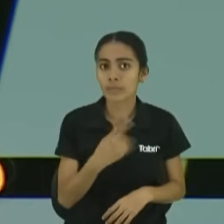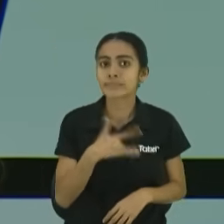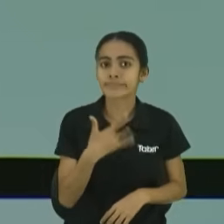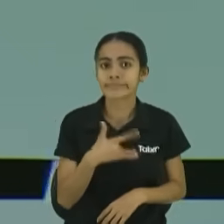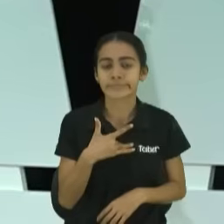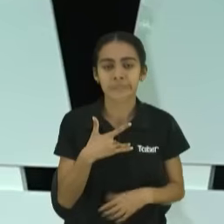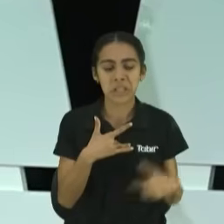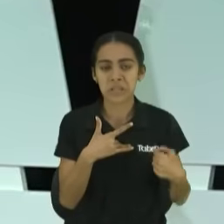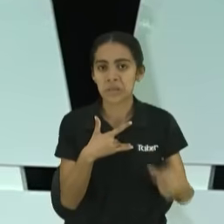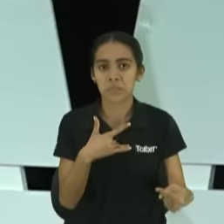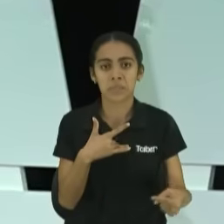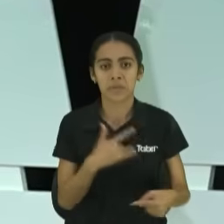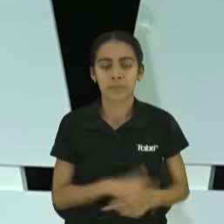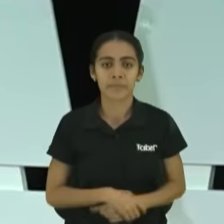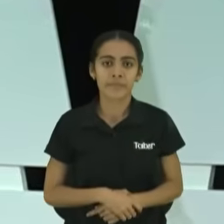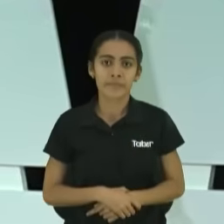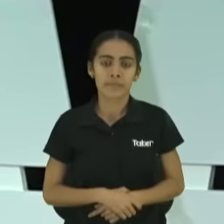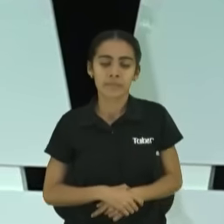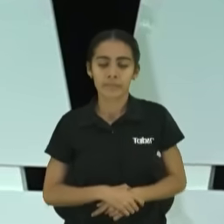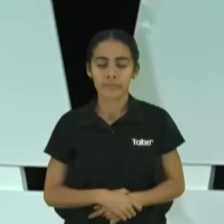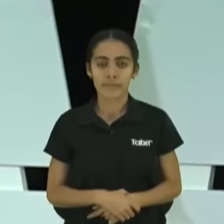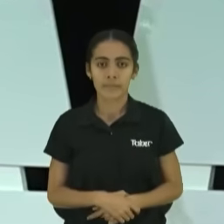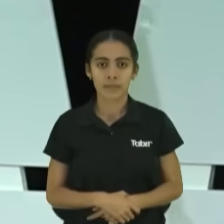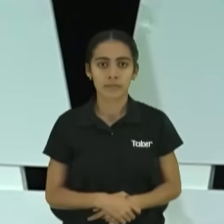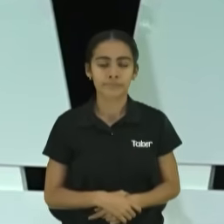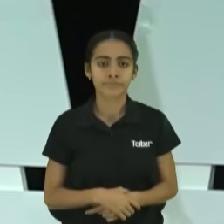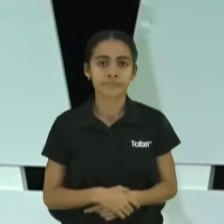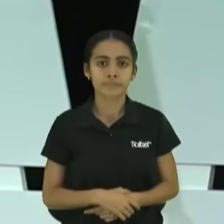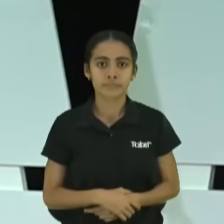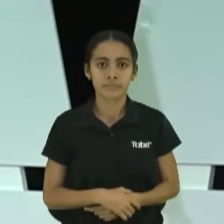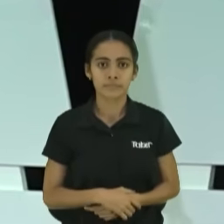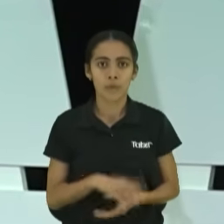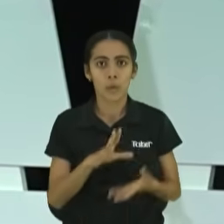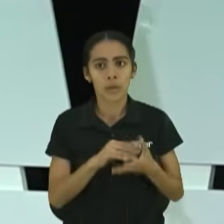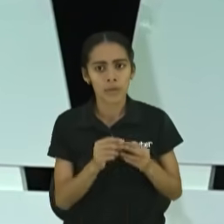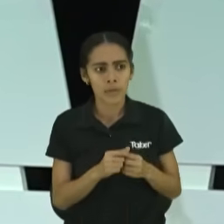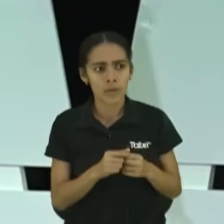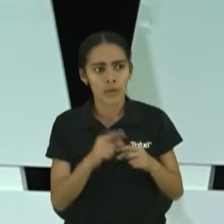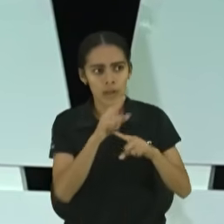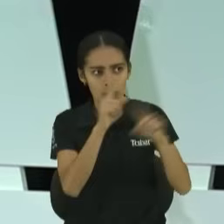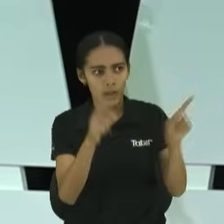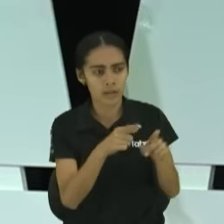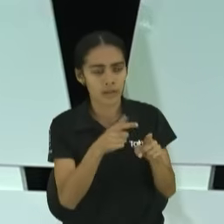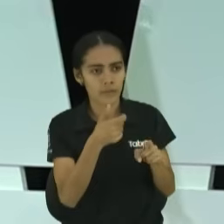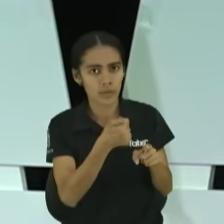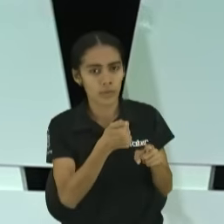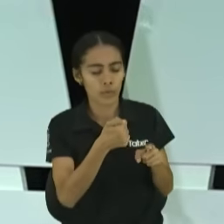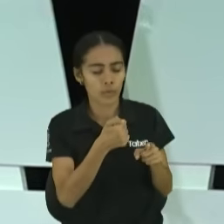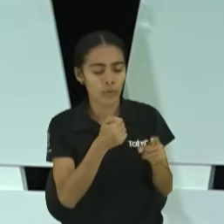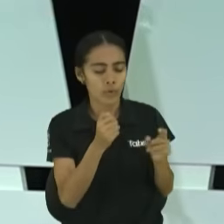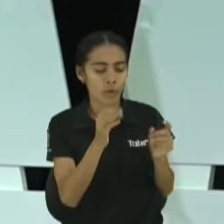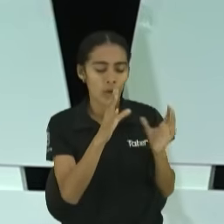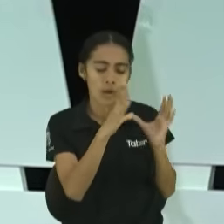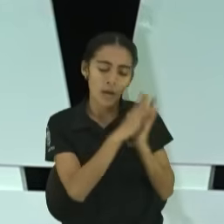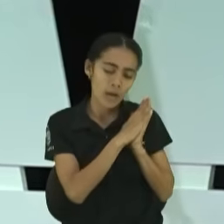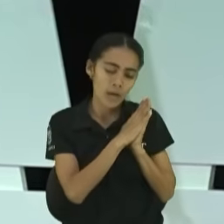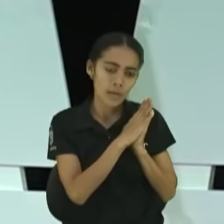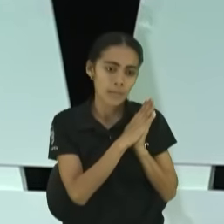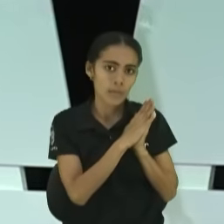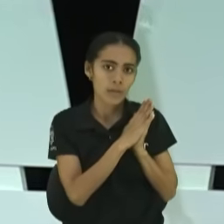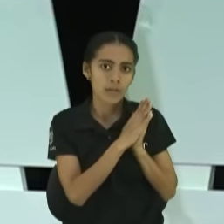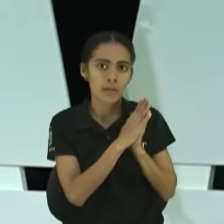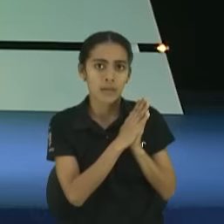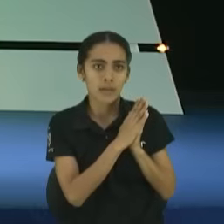Mentira. ¿Ah? Te da calambrina. Contame, ¿te dormís con la televisión apagada o la televisión encendida? No, yo la dejo por las noticias de la mañana que me